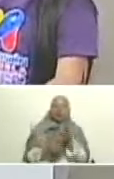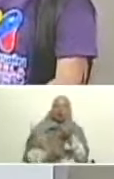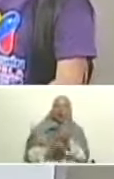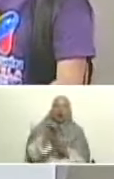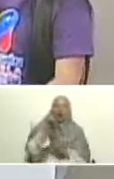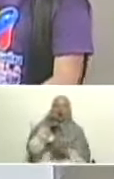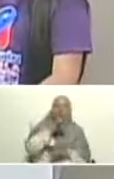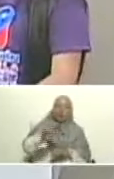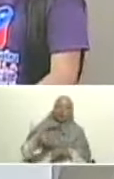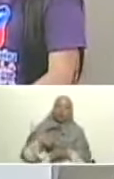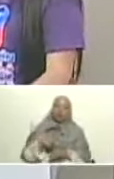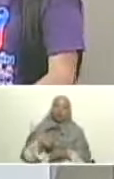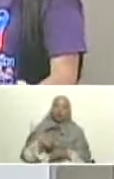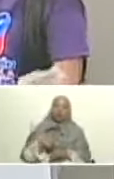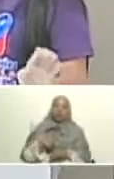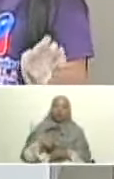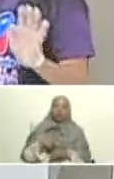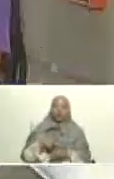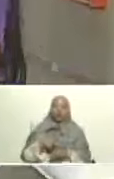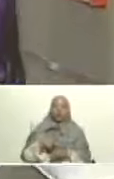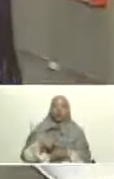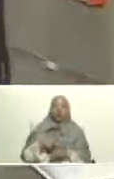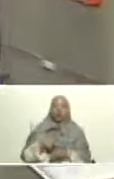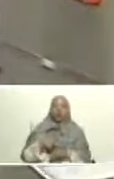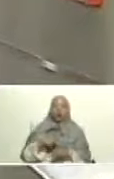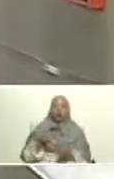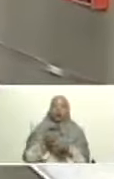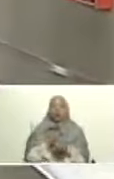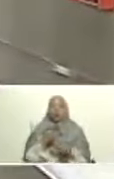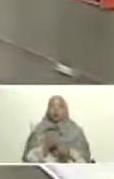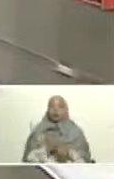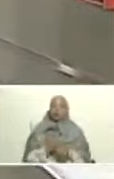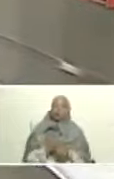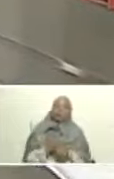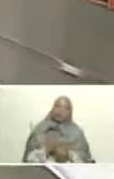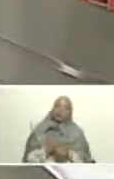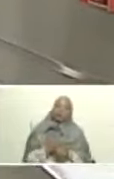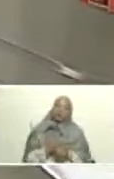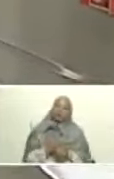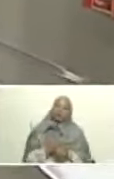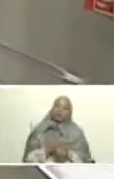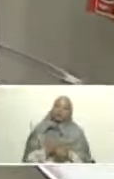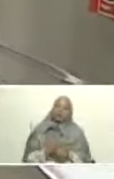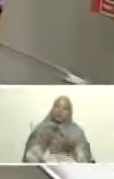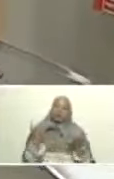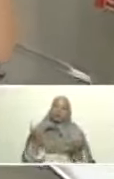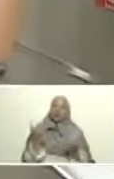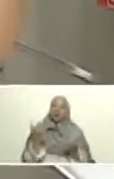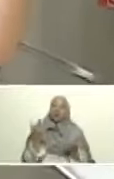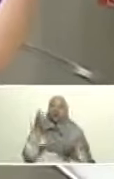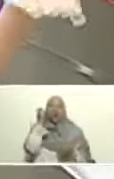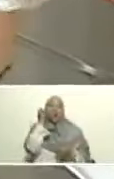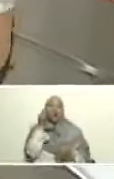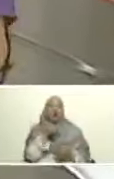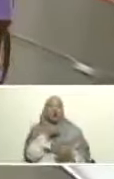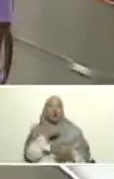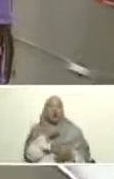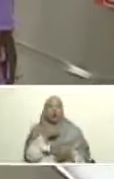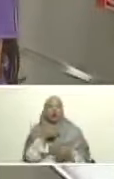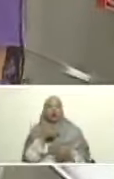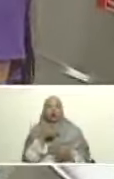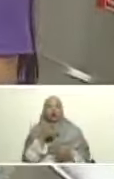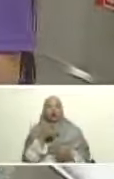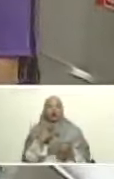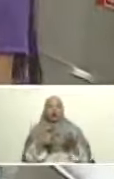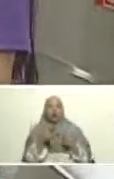de ustedes. Nosotros empezamos con 1 kilo de harina y 1 kilo de queso únicamente. Y poco a poco hemos avanzado con el